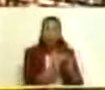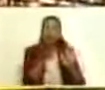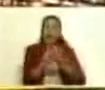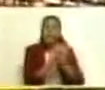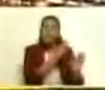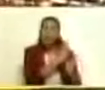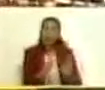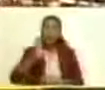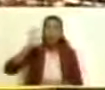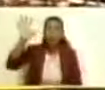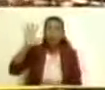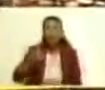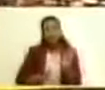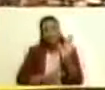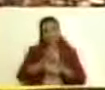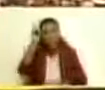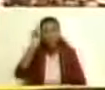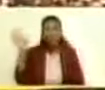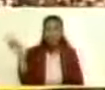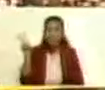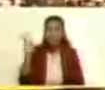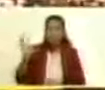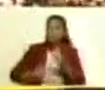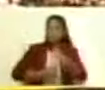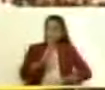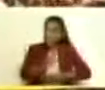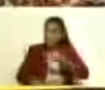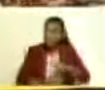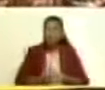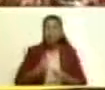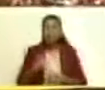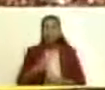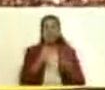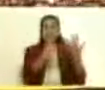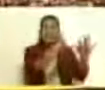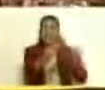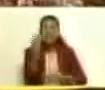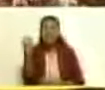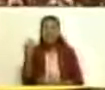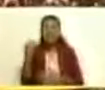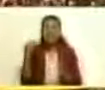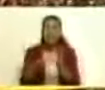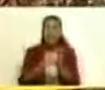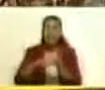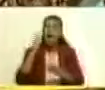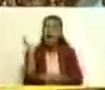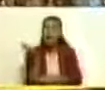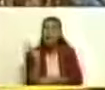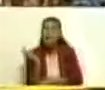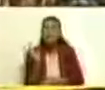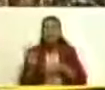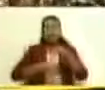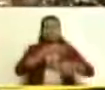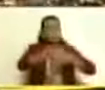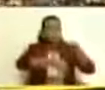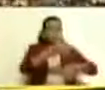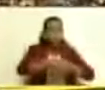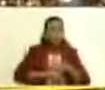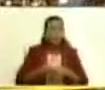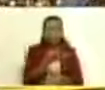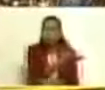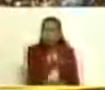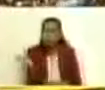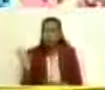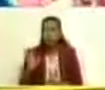patria rumbo al desarrollo del país, realizada en más de 63.000 asambleas populares. El despliegue